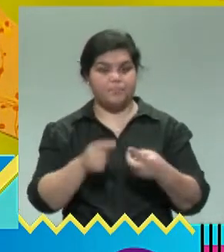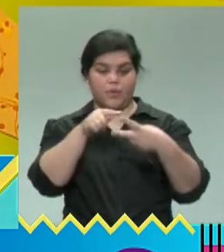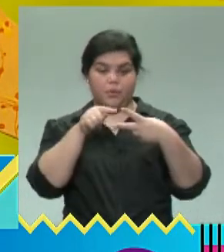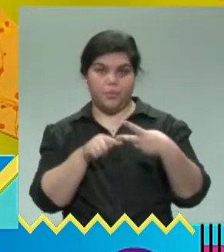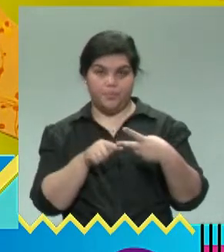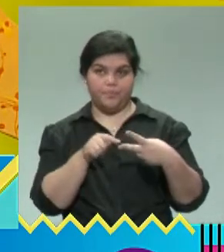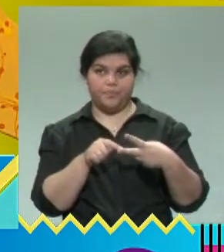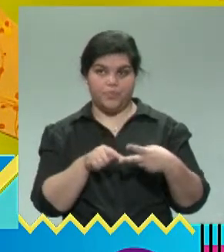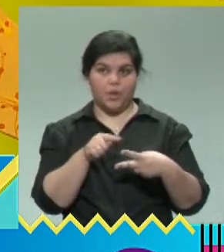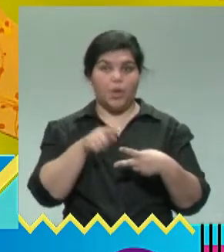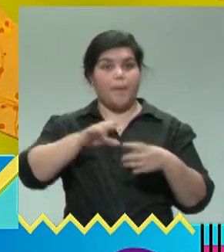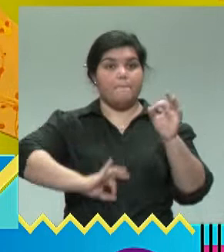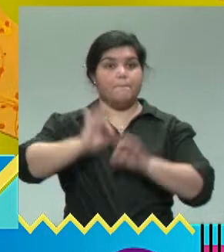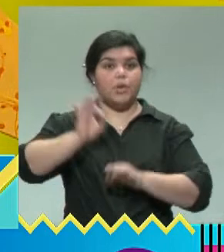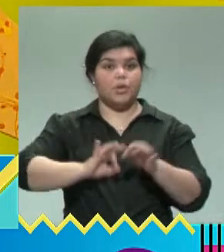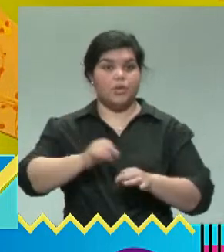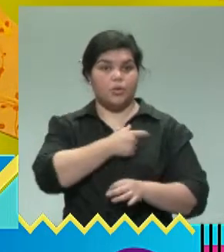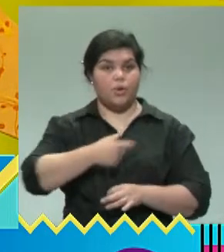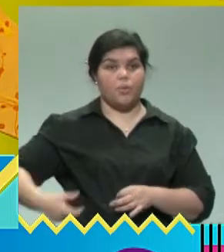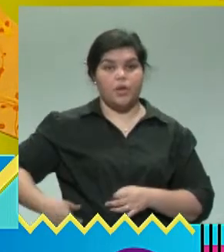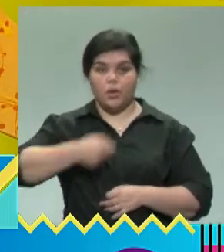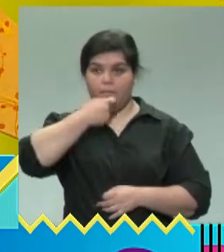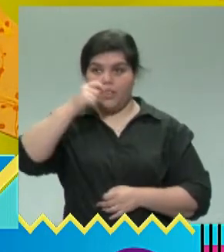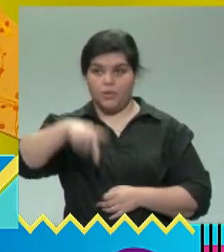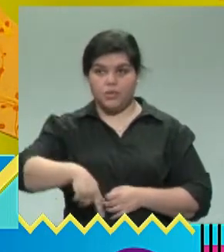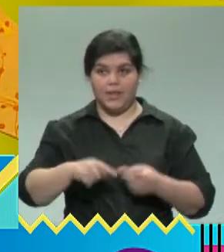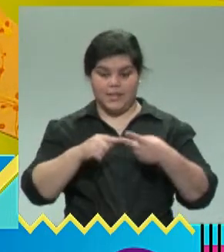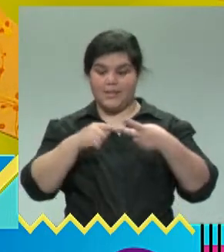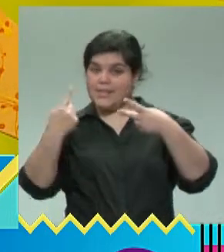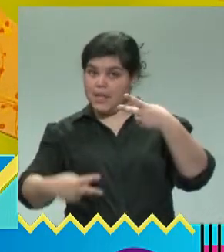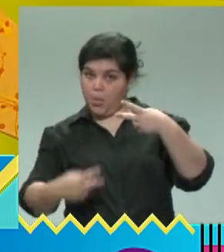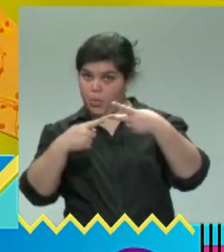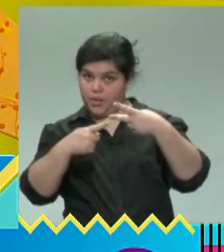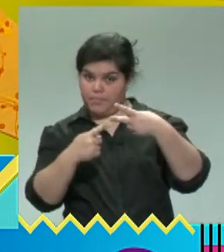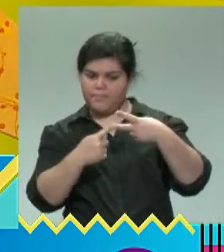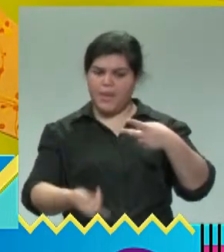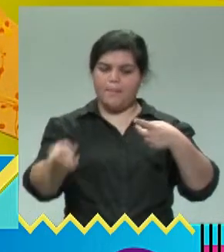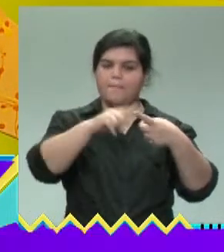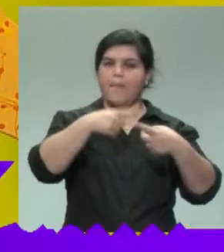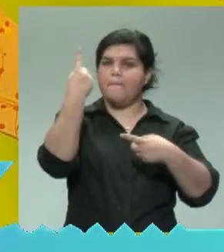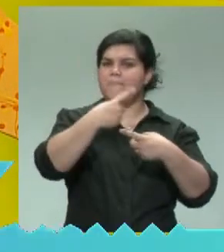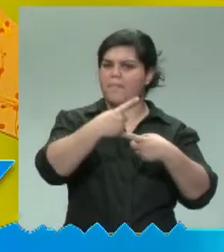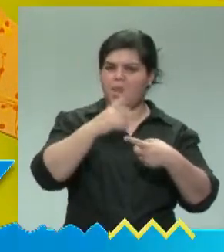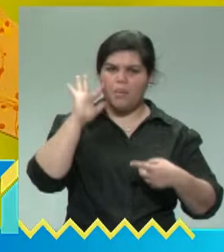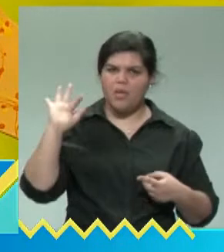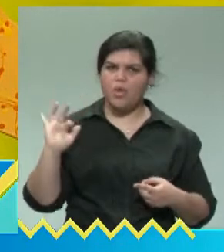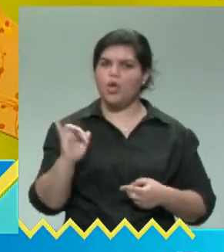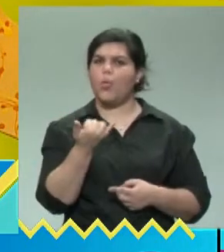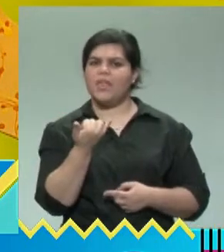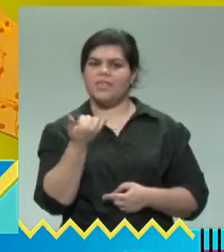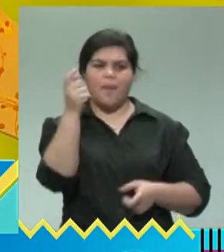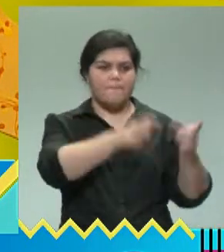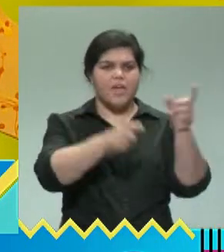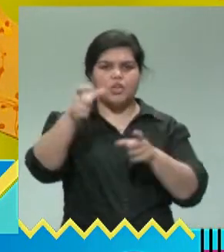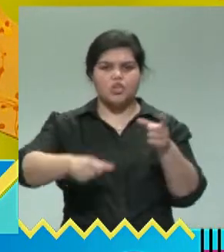el proyecto que está llevando a cabo el gobierno de la provincia. Esa es la segunda. La primera, estoy notando un cambio en la